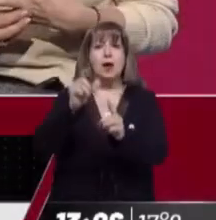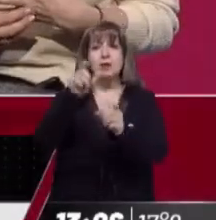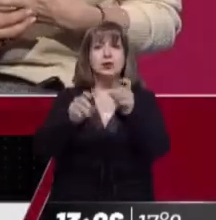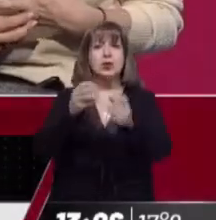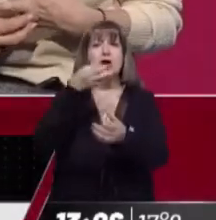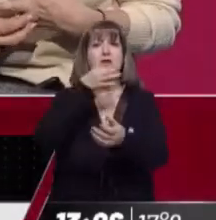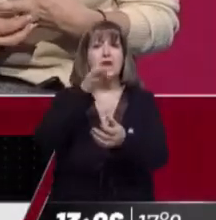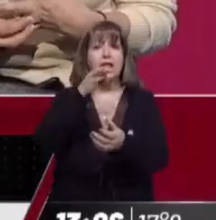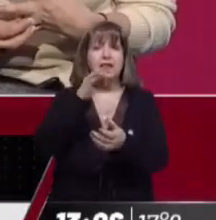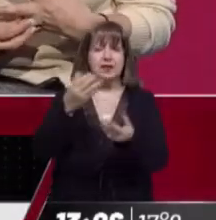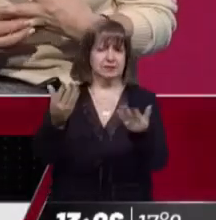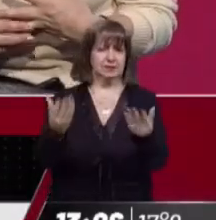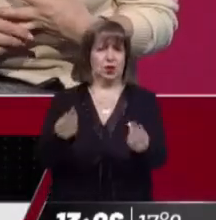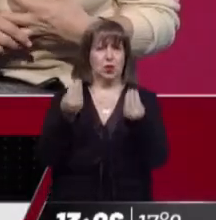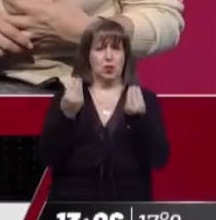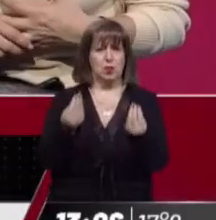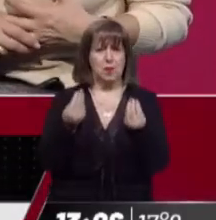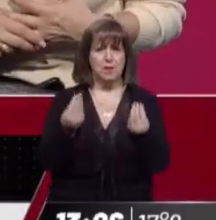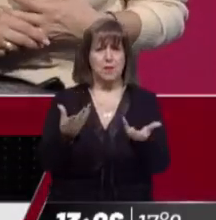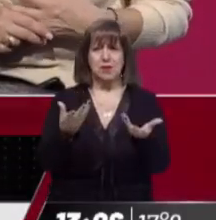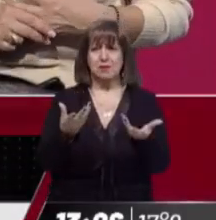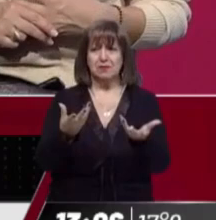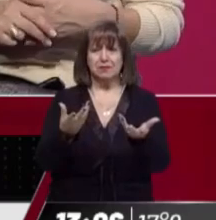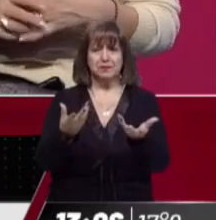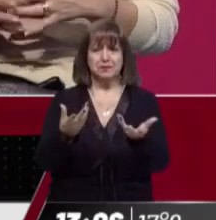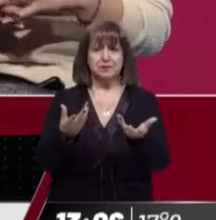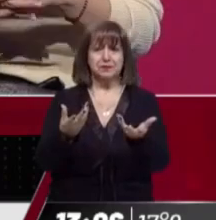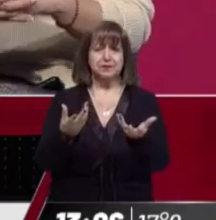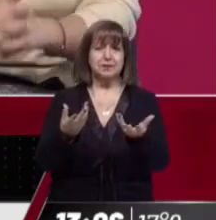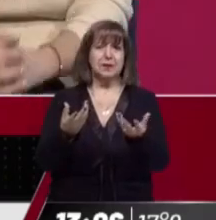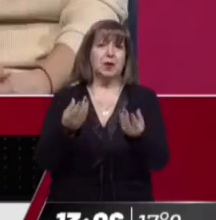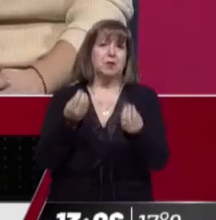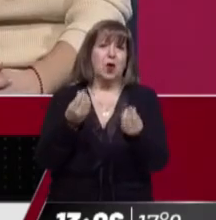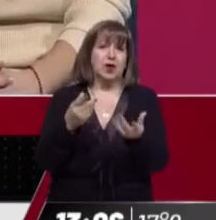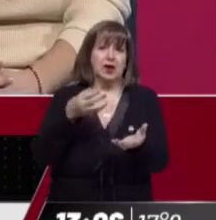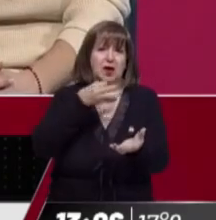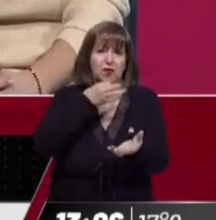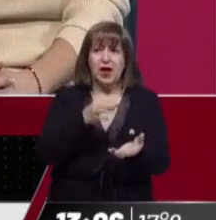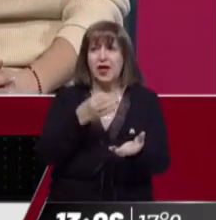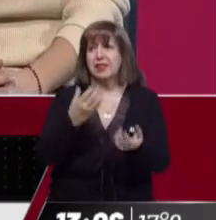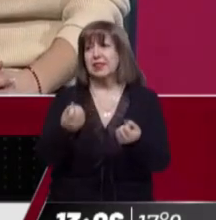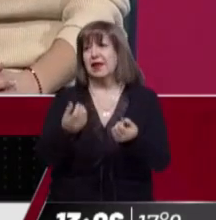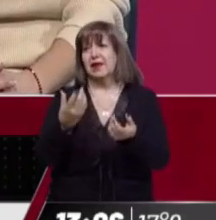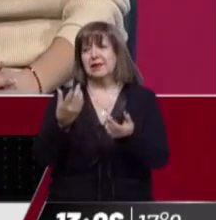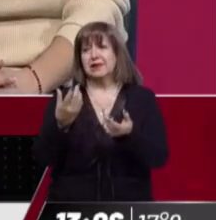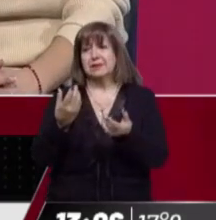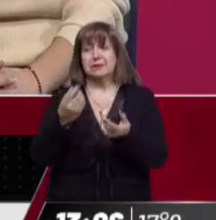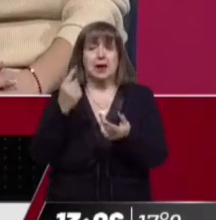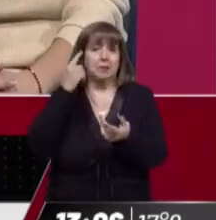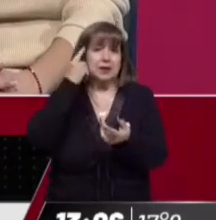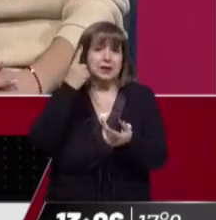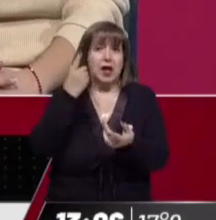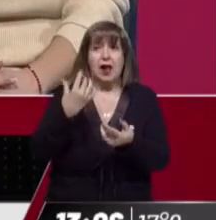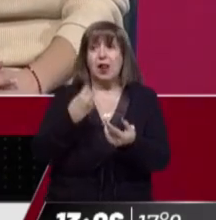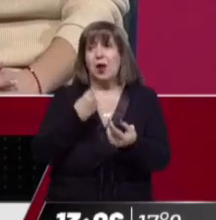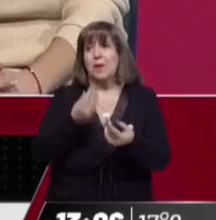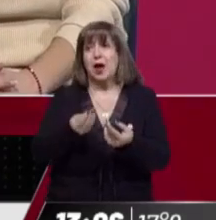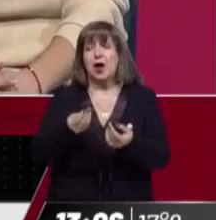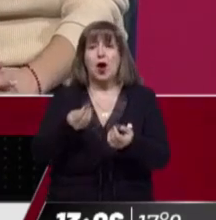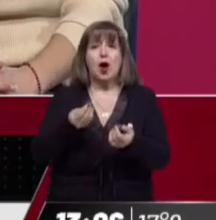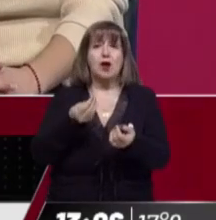las eh causas que puedan provocar la venta eh Y con esto nos referimos a personas que que estén en situación de